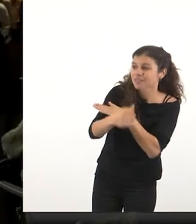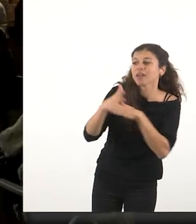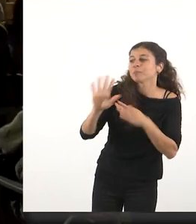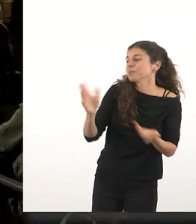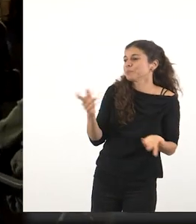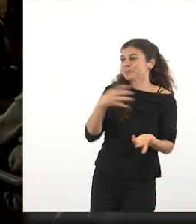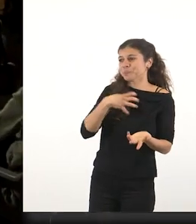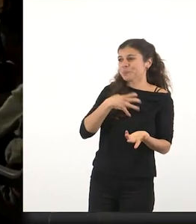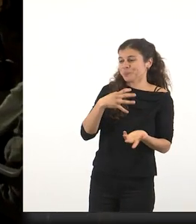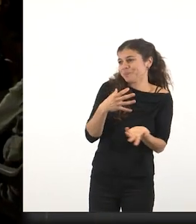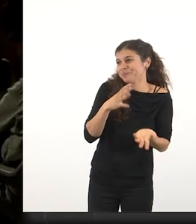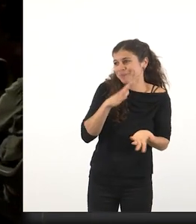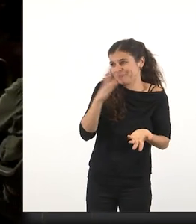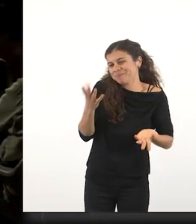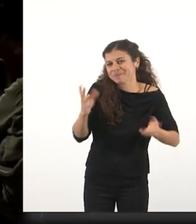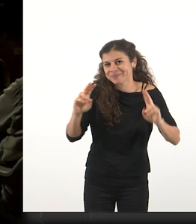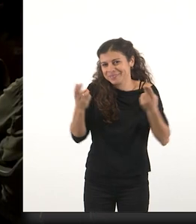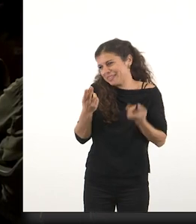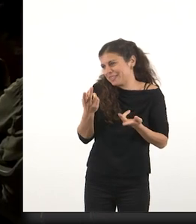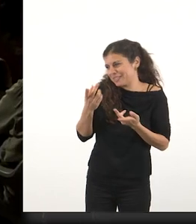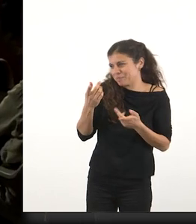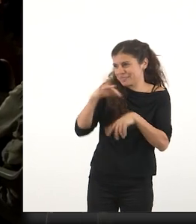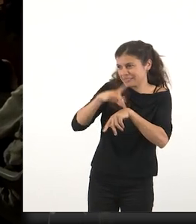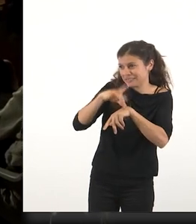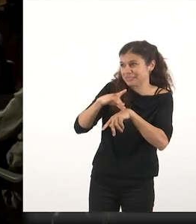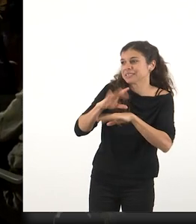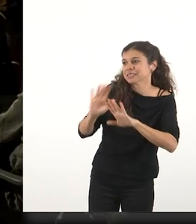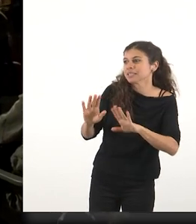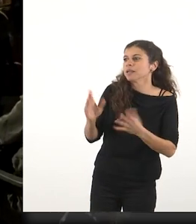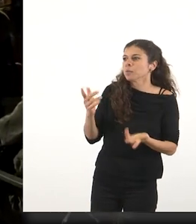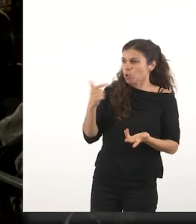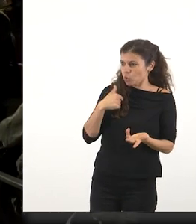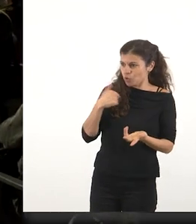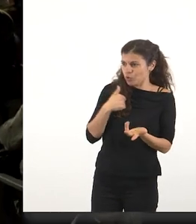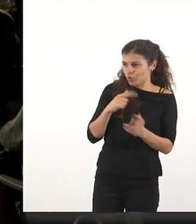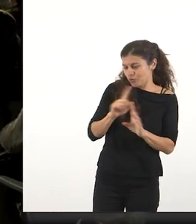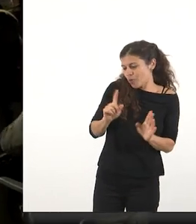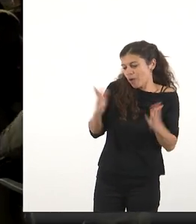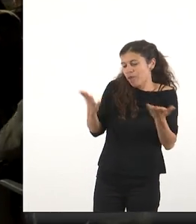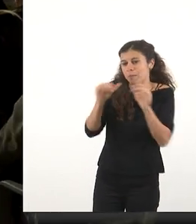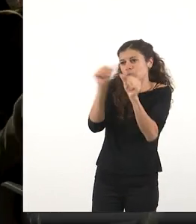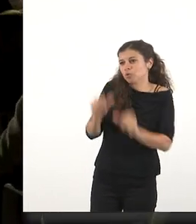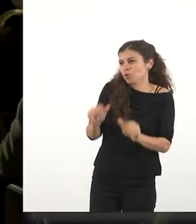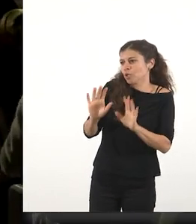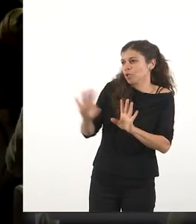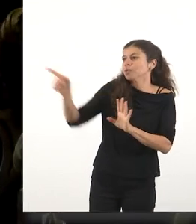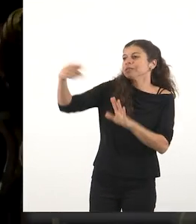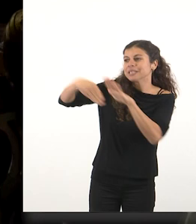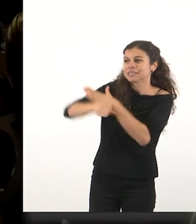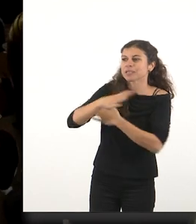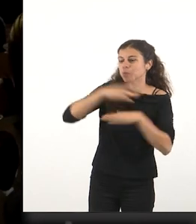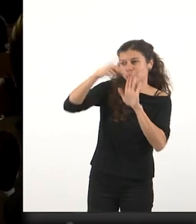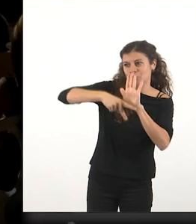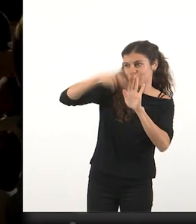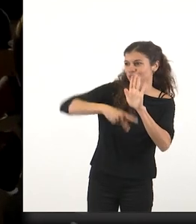puede. Que de mí no depende, ¿vale? Que no digáis la Pamela, qué estúpida, que yo no tengo nada que ver en el COVID ni en los protocolos. Aunque alguno de Vox crea que el coronavirus lo he traído